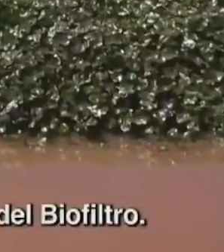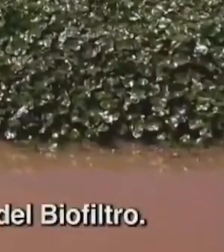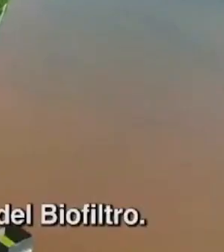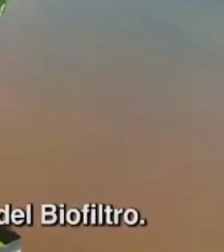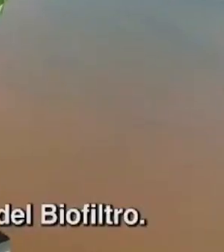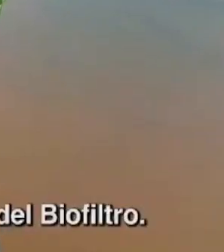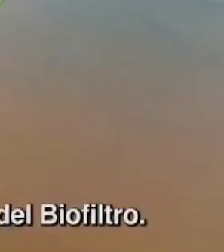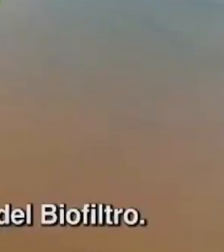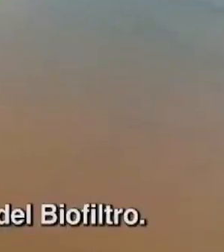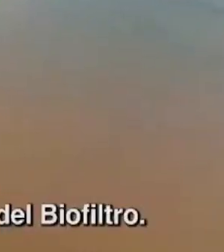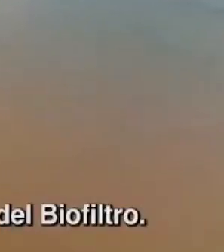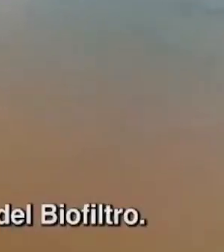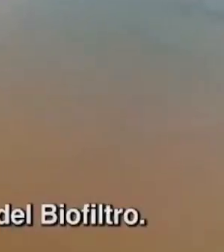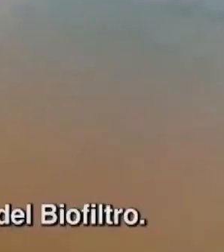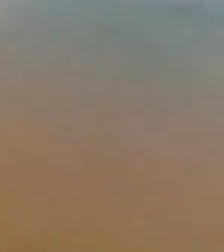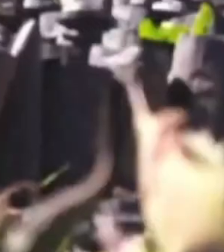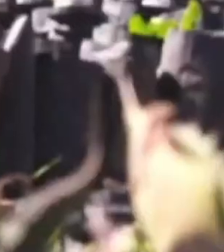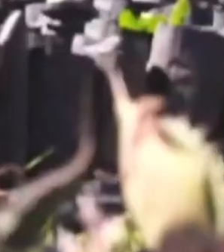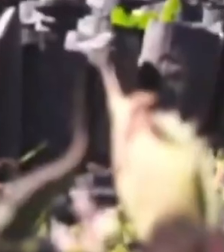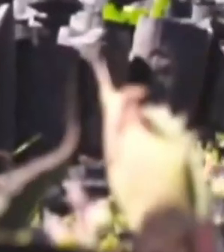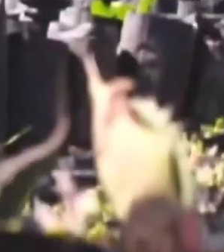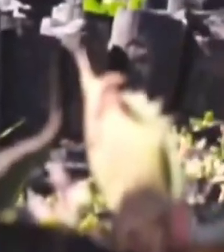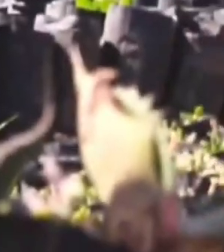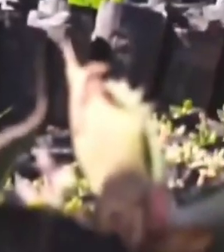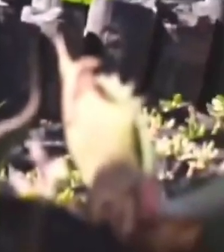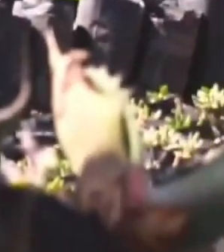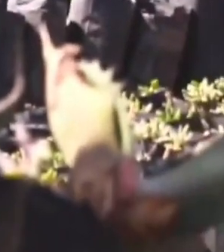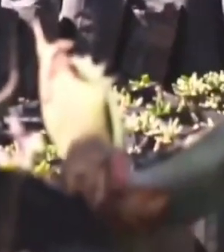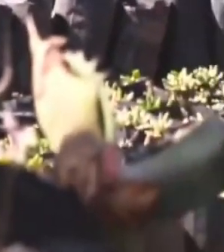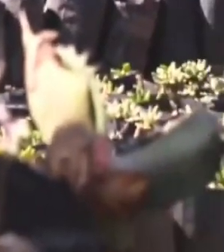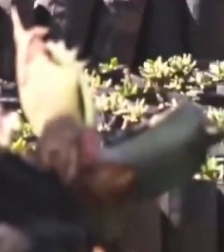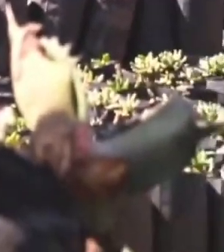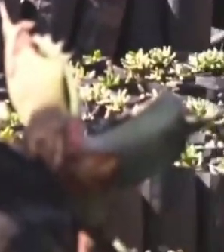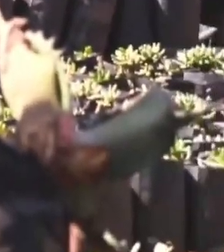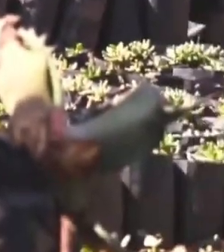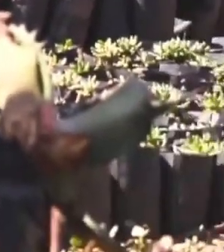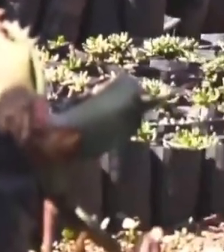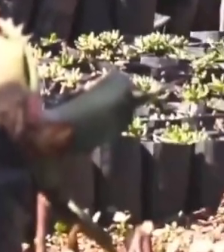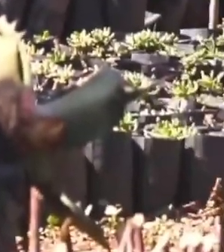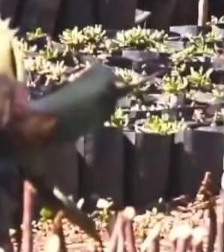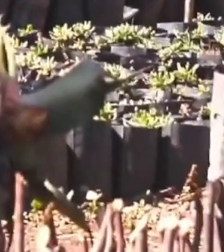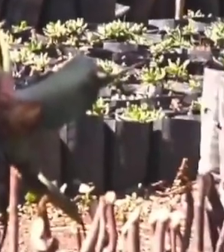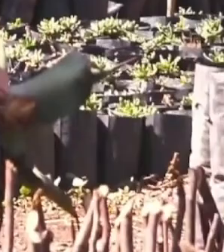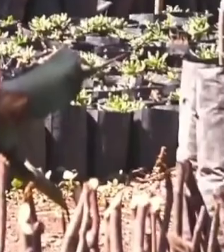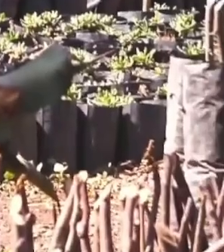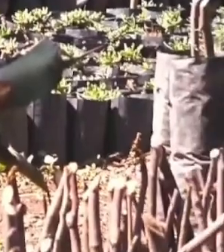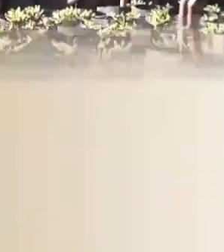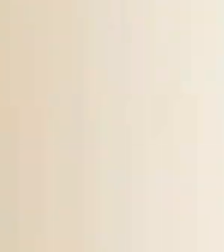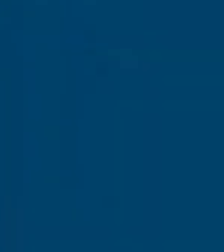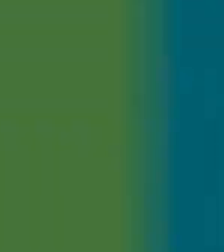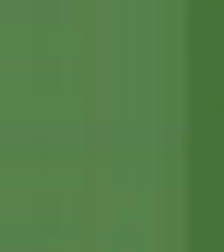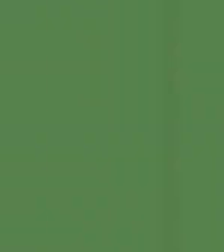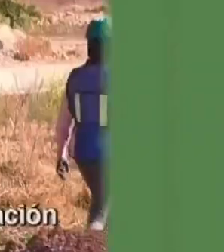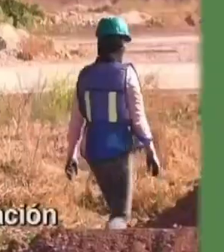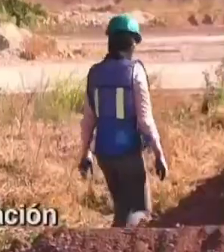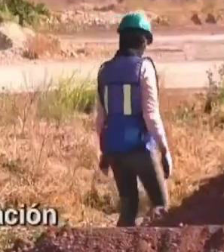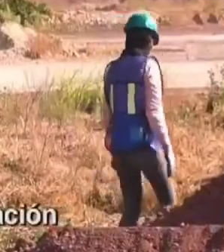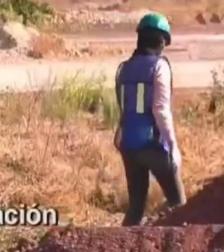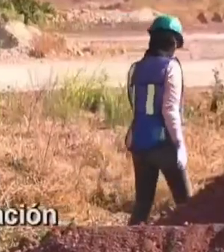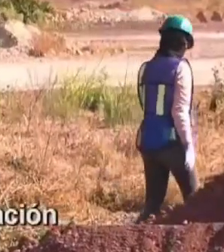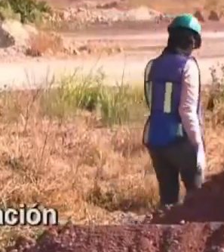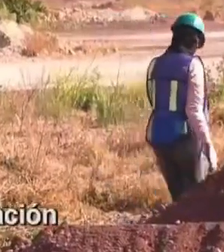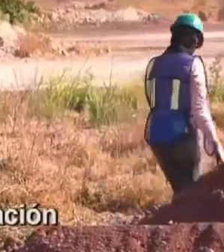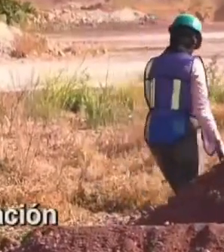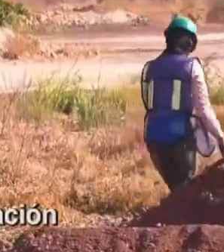mantenimiento a las instalaciones del biofiltro finalizaron los trabajos de recolección de semillas de especies de la zona en el